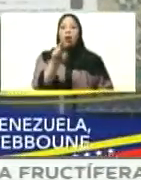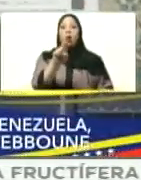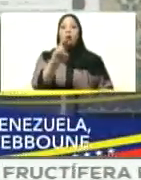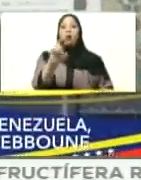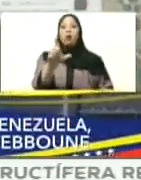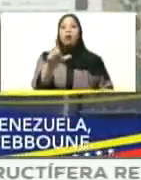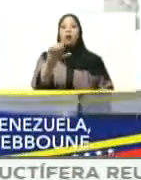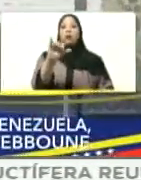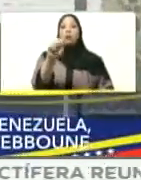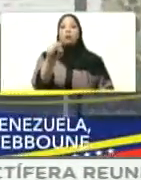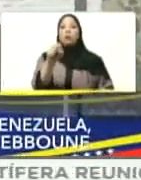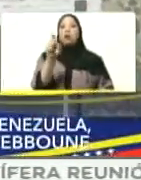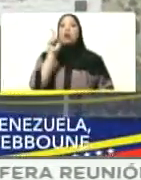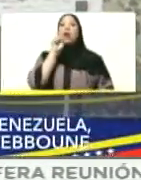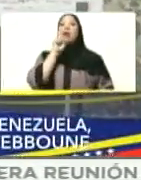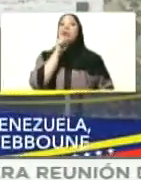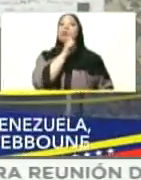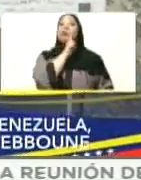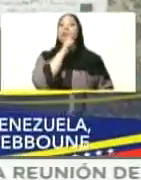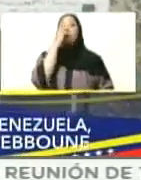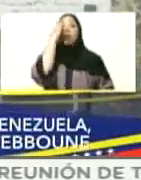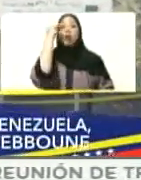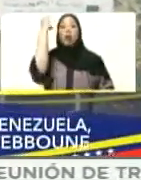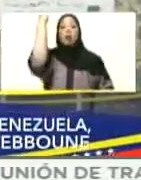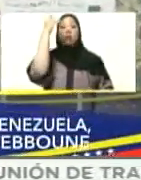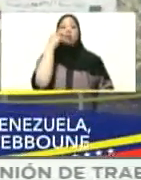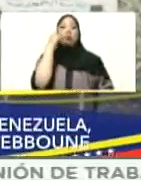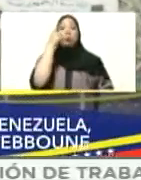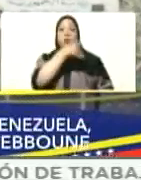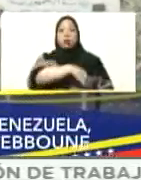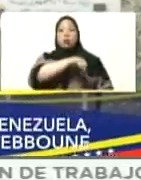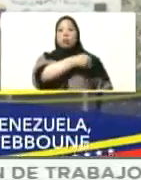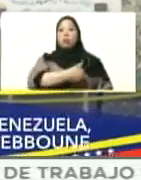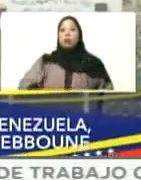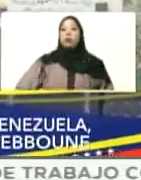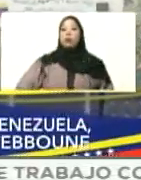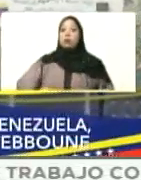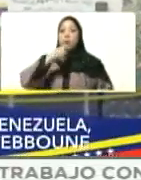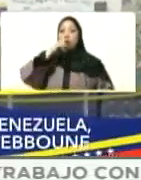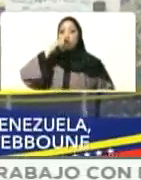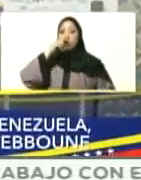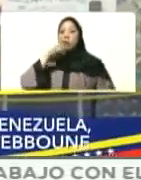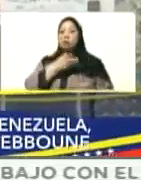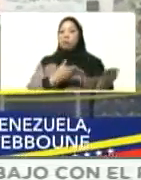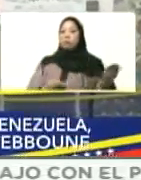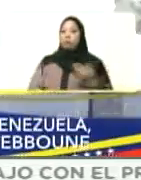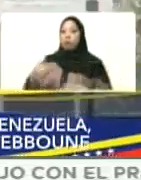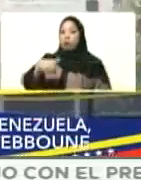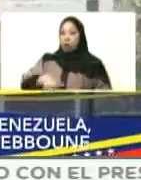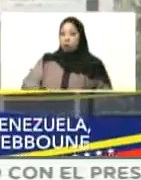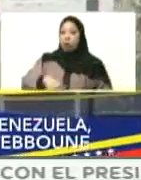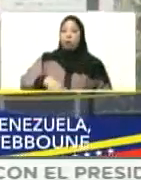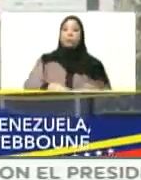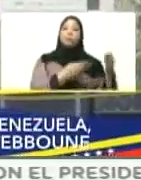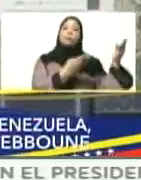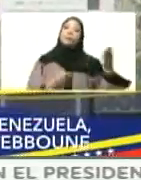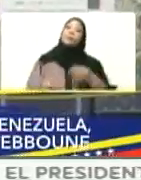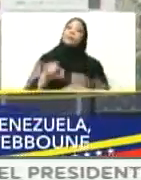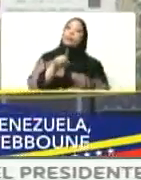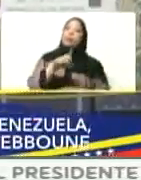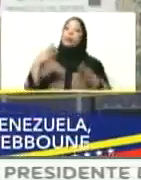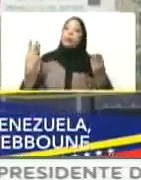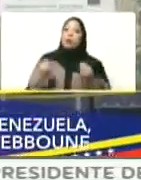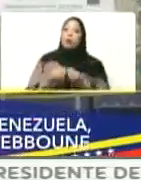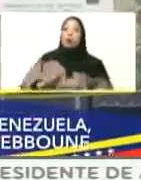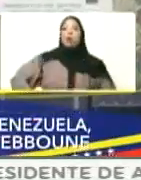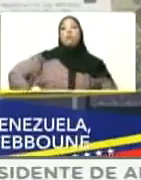En nombre de Dios, clemente, misericordioso, señor presidente, excelentísimo señor presidente, le reitero la bienvenida tanto a usted como a su